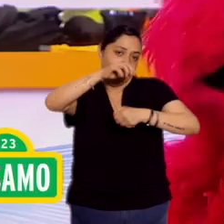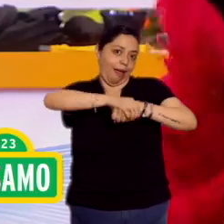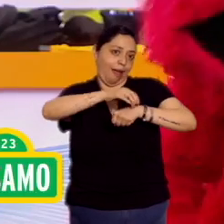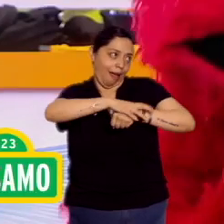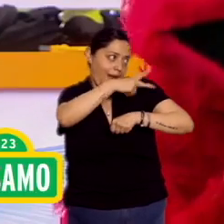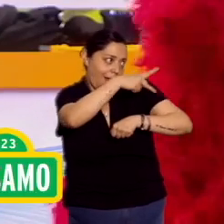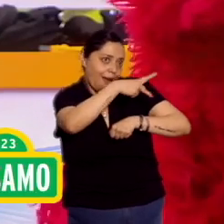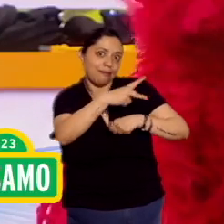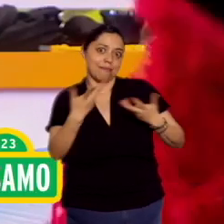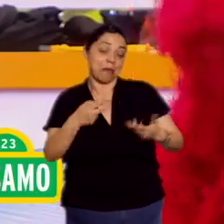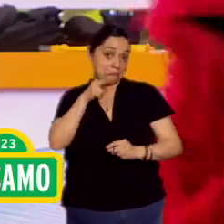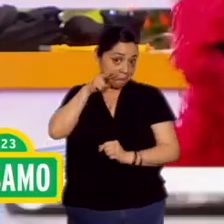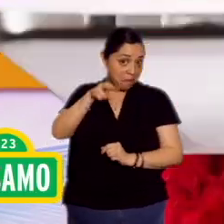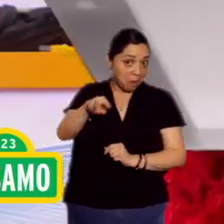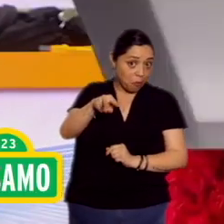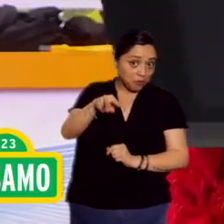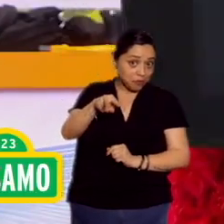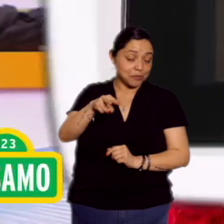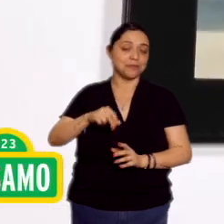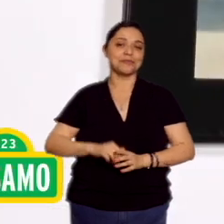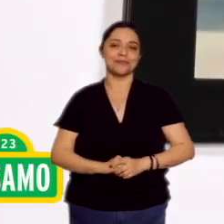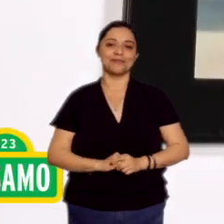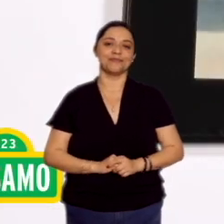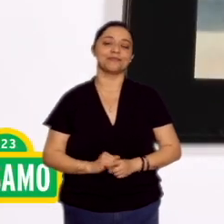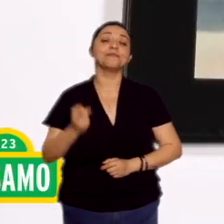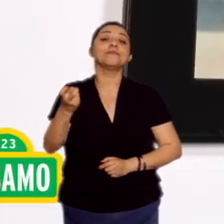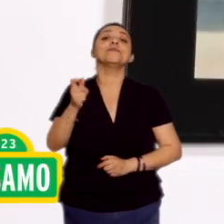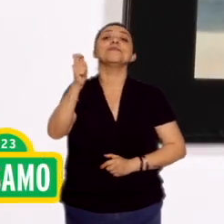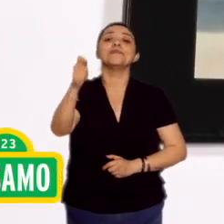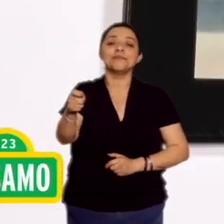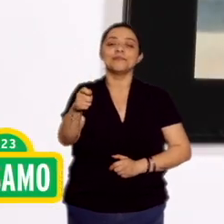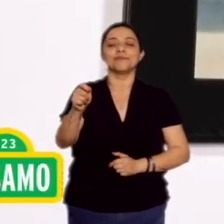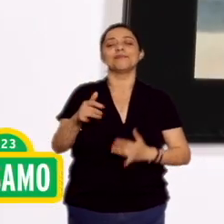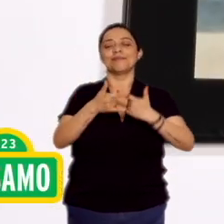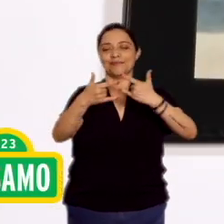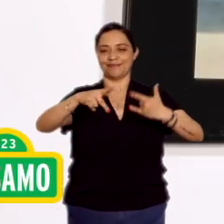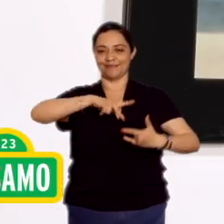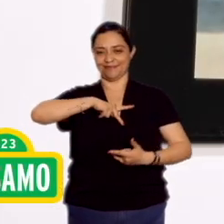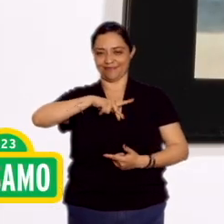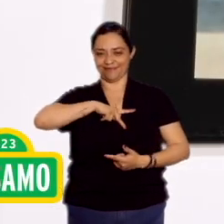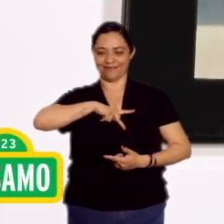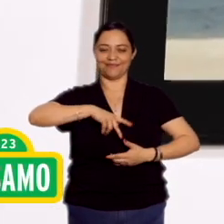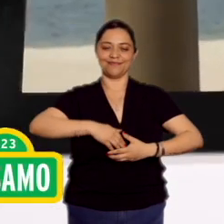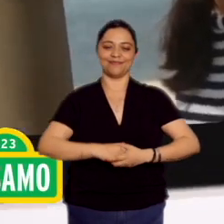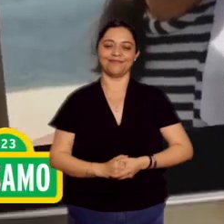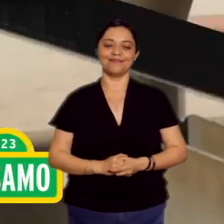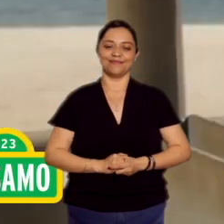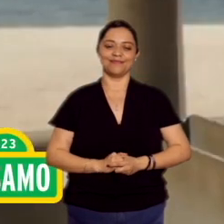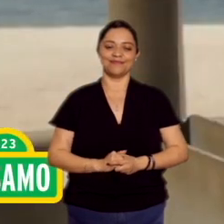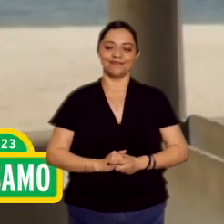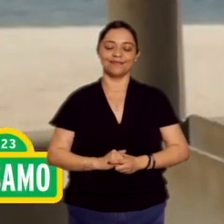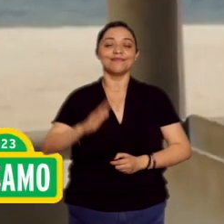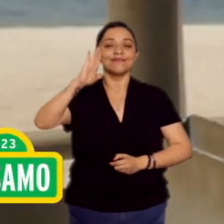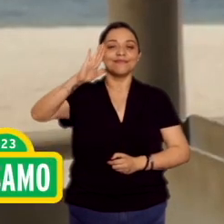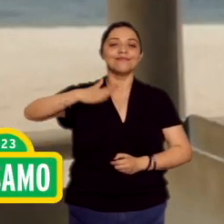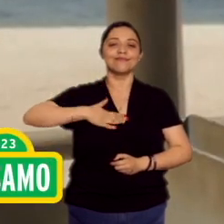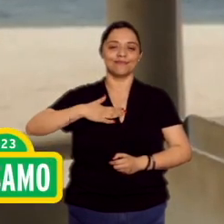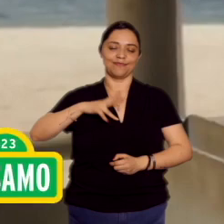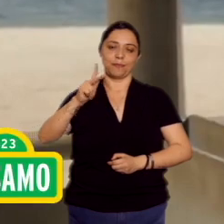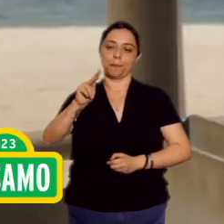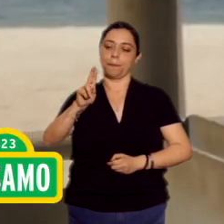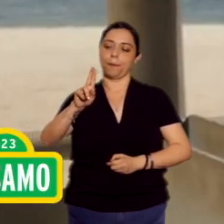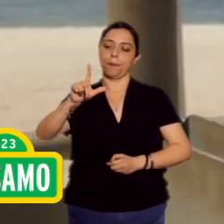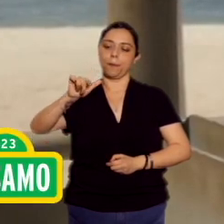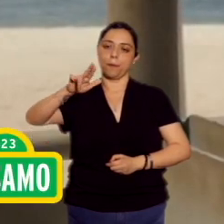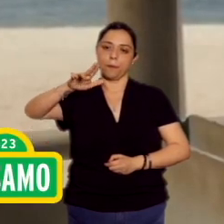amigo. ¿Lo vemos? Sí, sí. ¡Esta es mi historia! Hola, yo soy